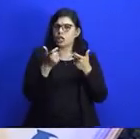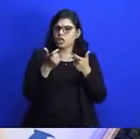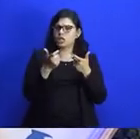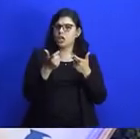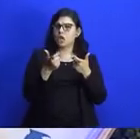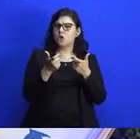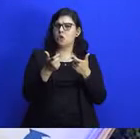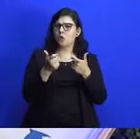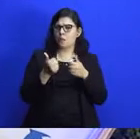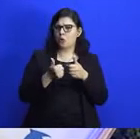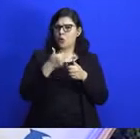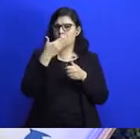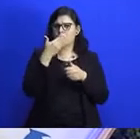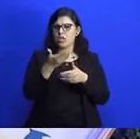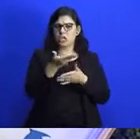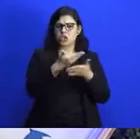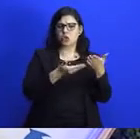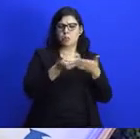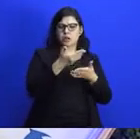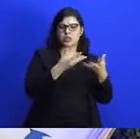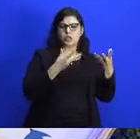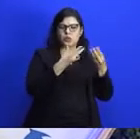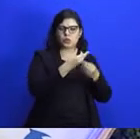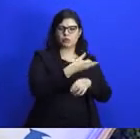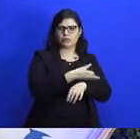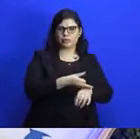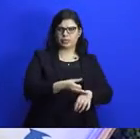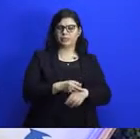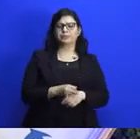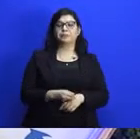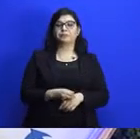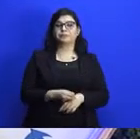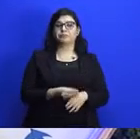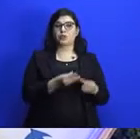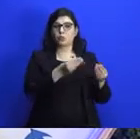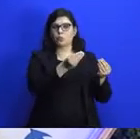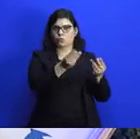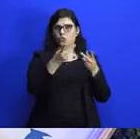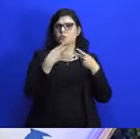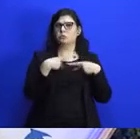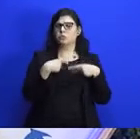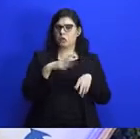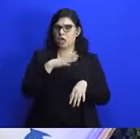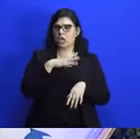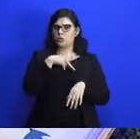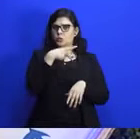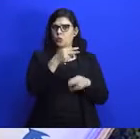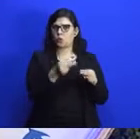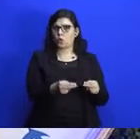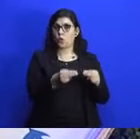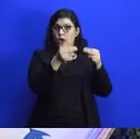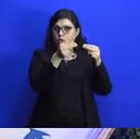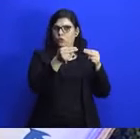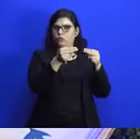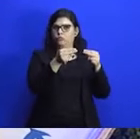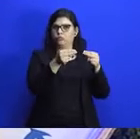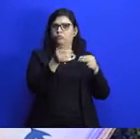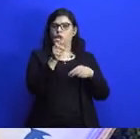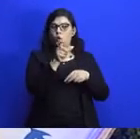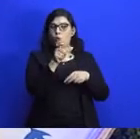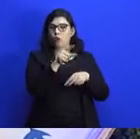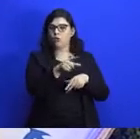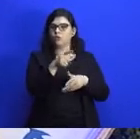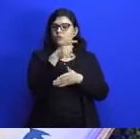compartir con sus seres queridos. También sabemos que muchos de ellos tienen un negocio, Al comprar con nosotros presentaciones en